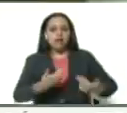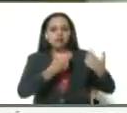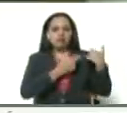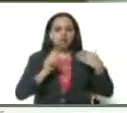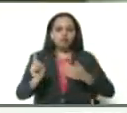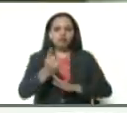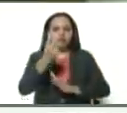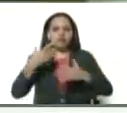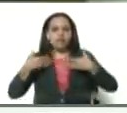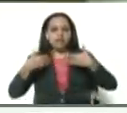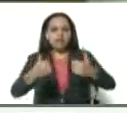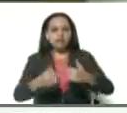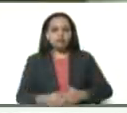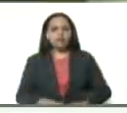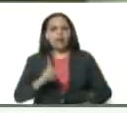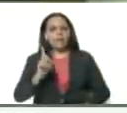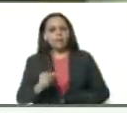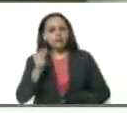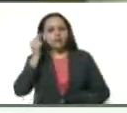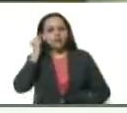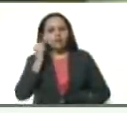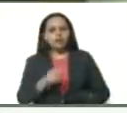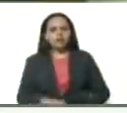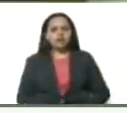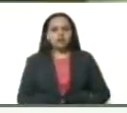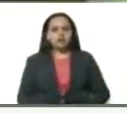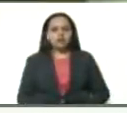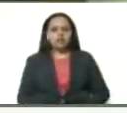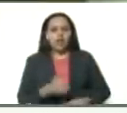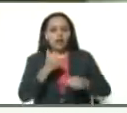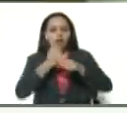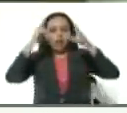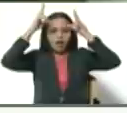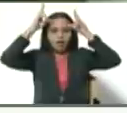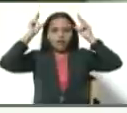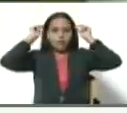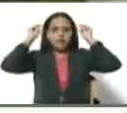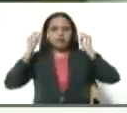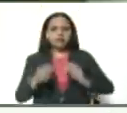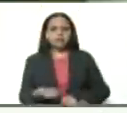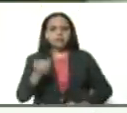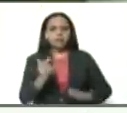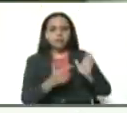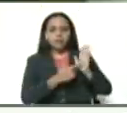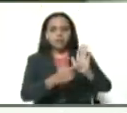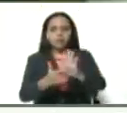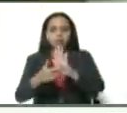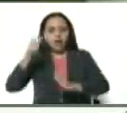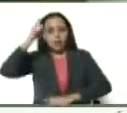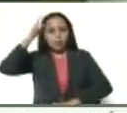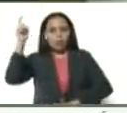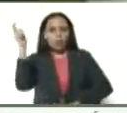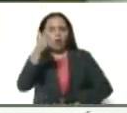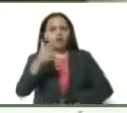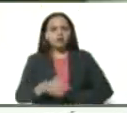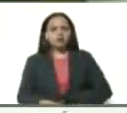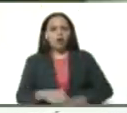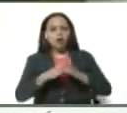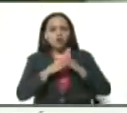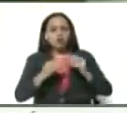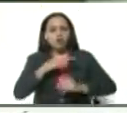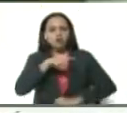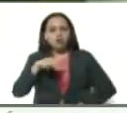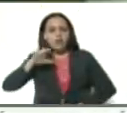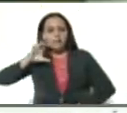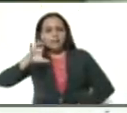salud, Rosa Solórzano, licenciada en enfermería, y vamos a mostrarle al Guárico y a toda nuestra